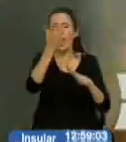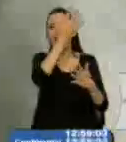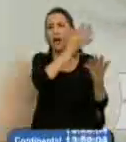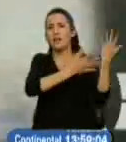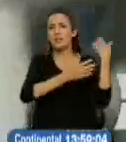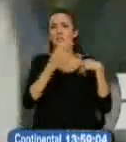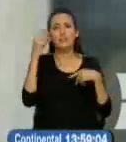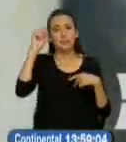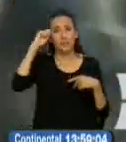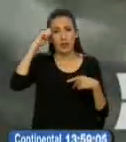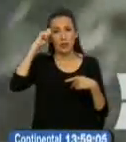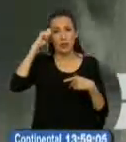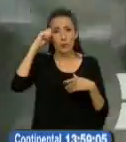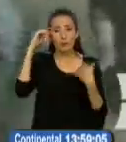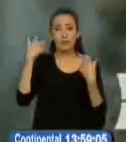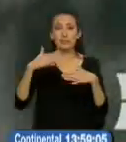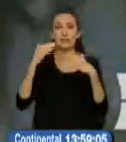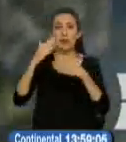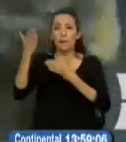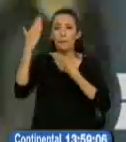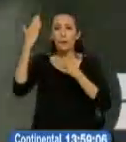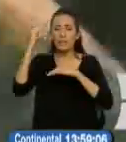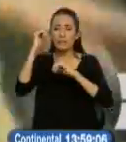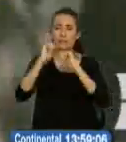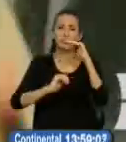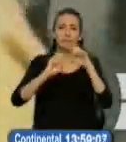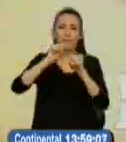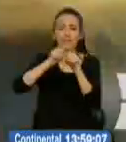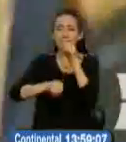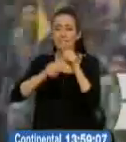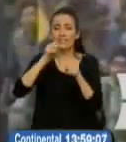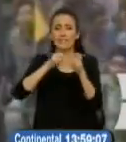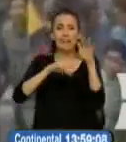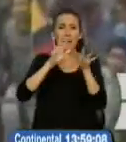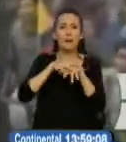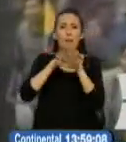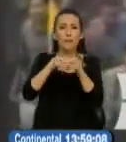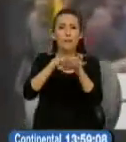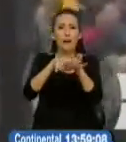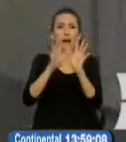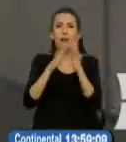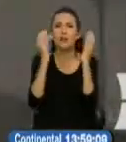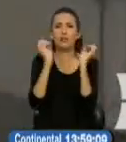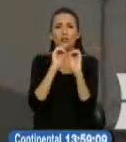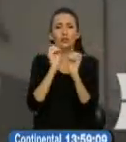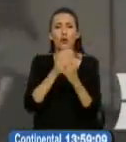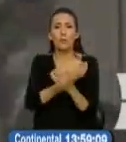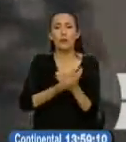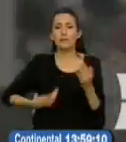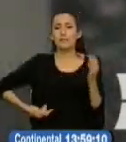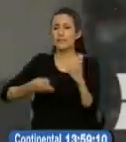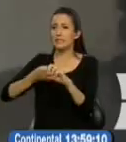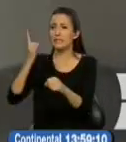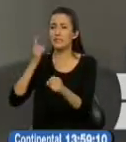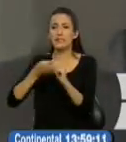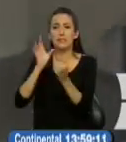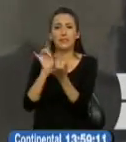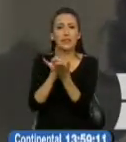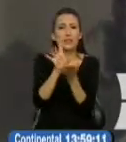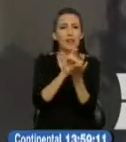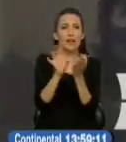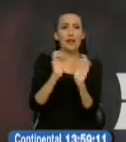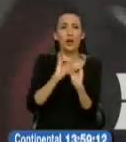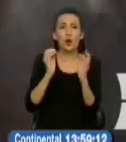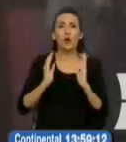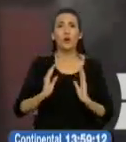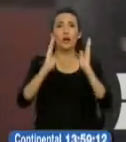situación política era inestable. Una etapa marcada por paros, protestas, derrocamiento de presidentes e inclusive congresos convertidos en